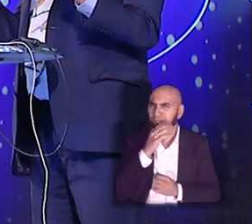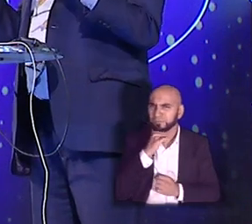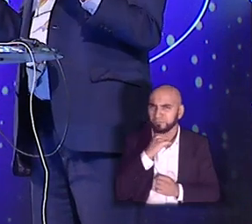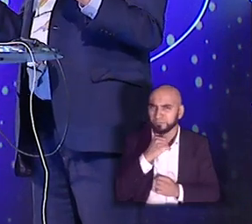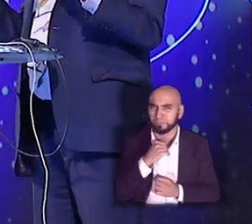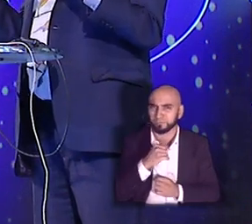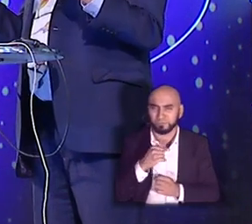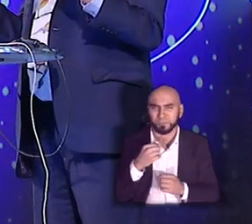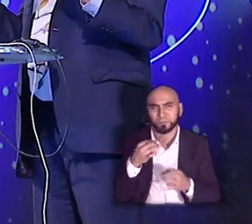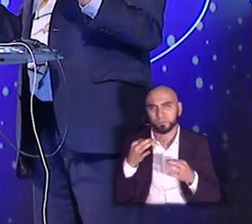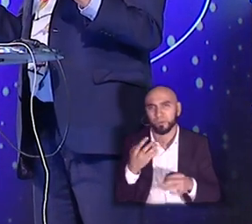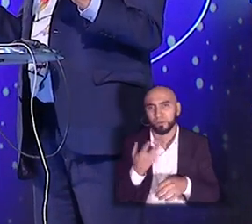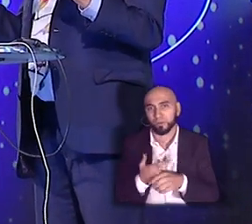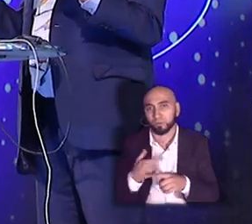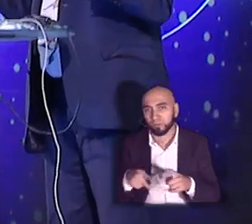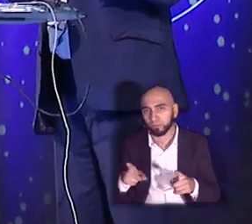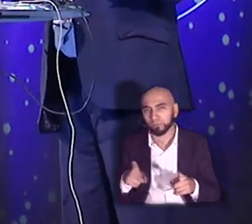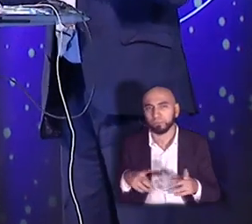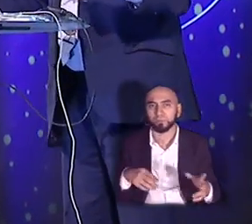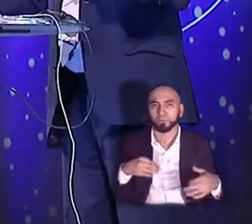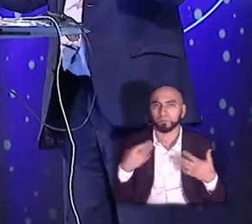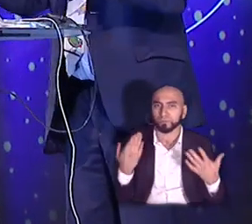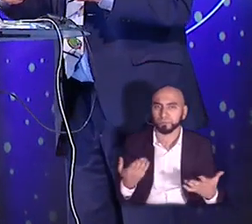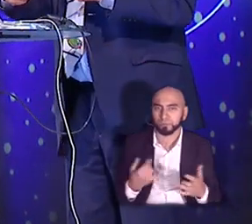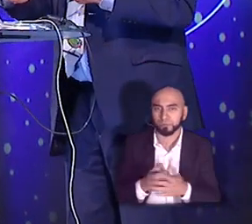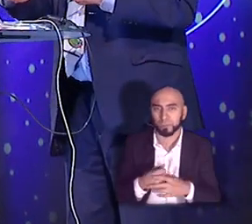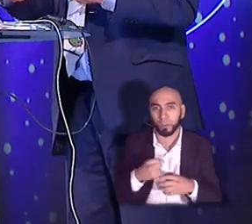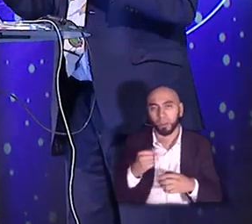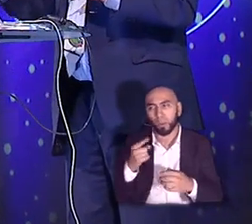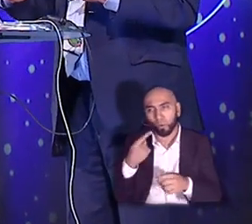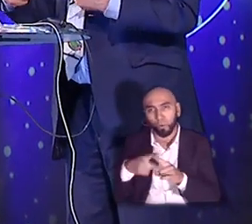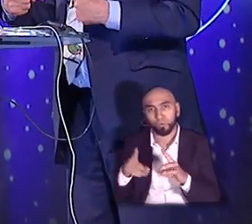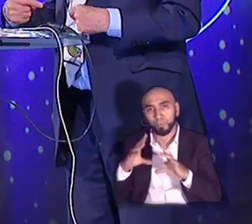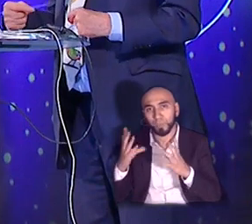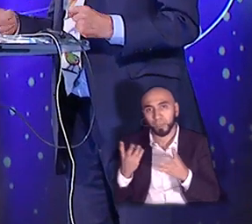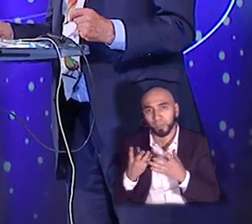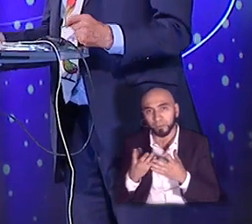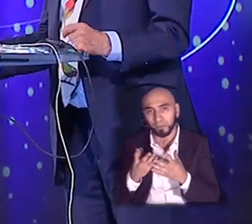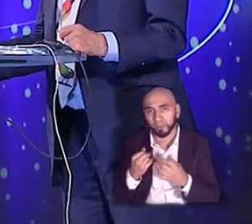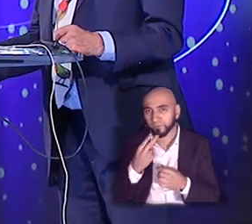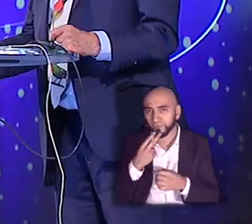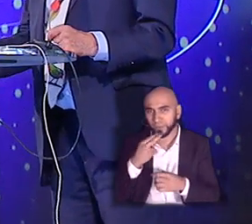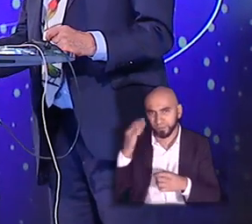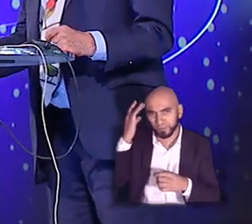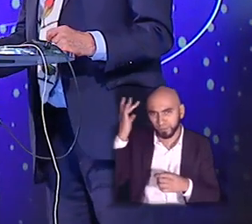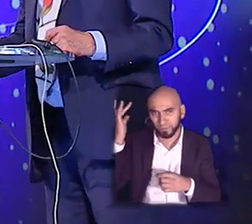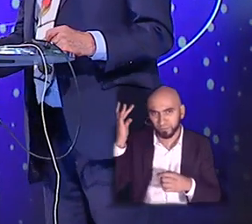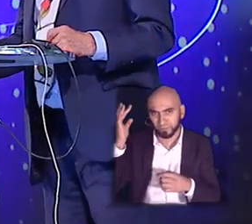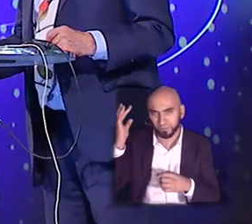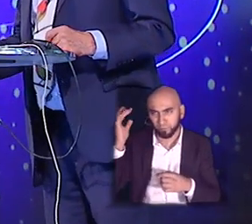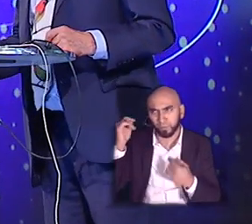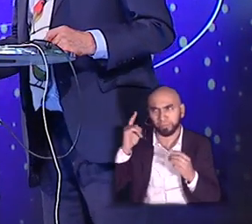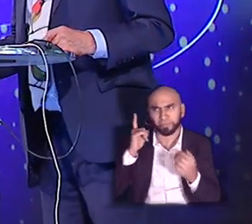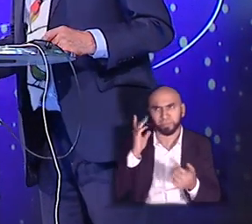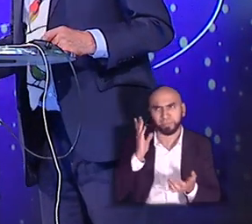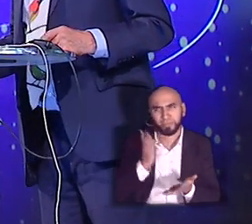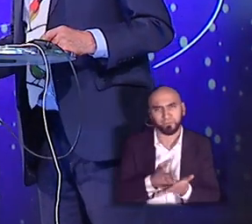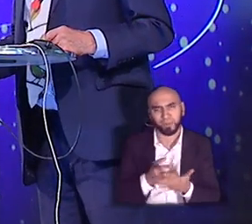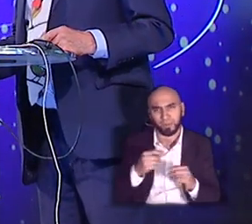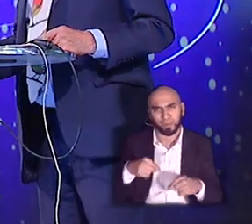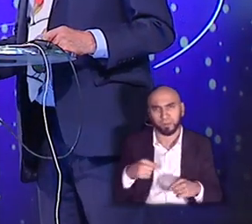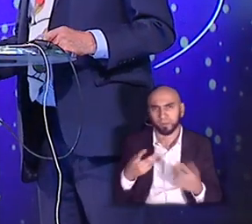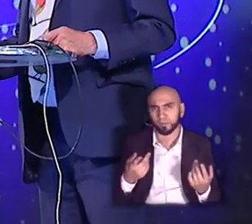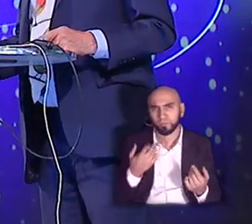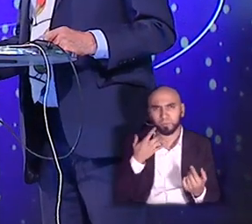un planeta en el universo que ha producido vida inteligente, tiene que ser este planeta, porque estamos aquí. Si eso es